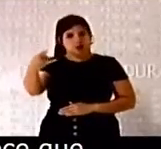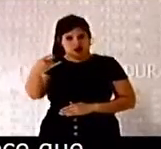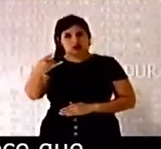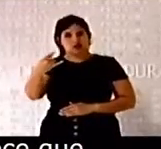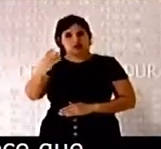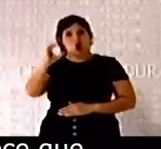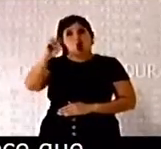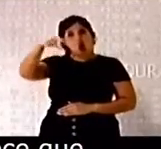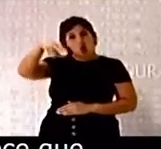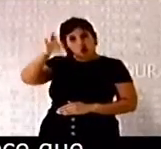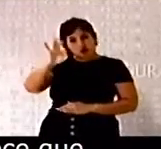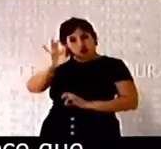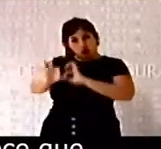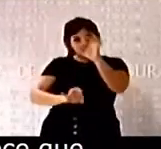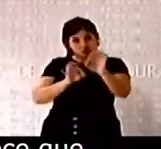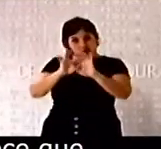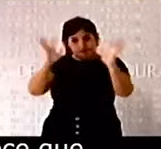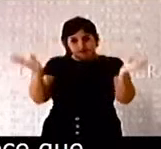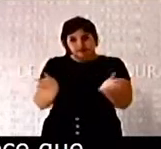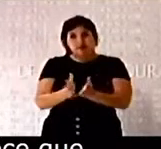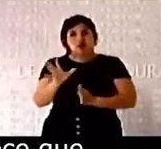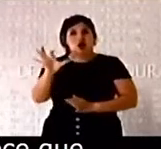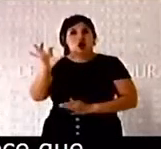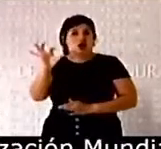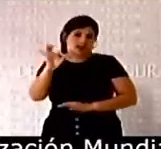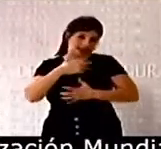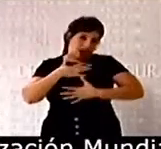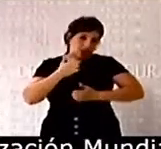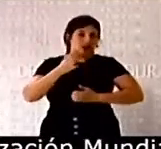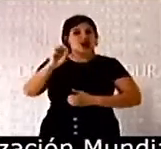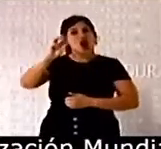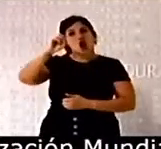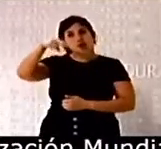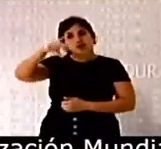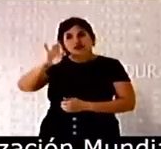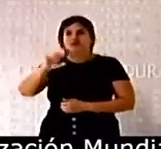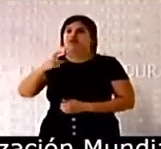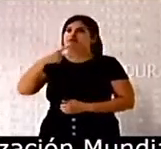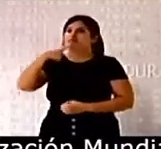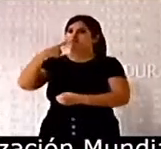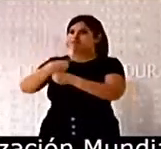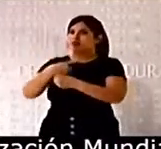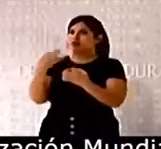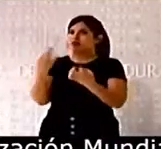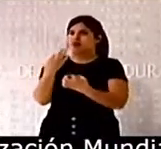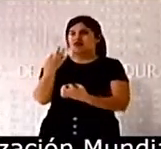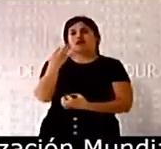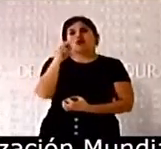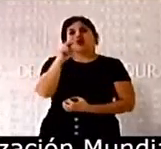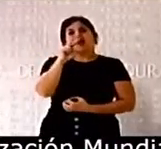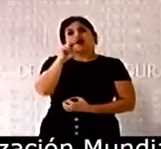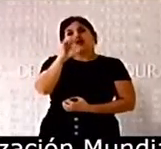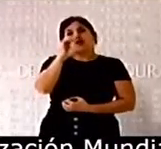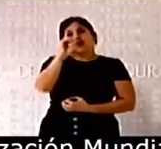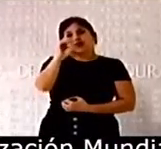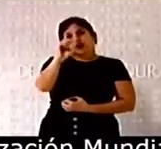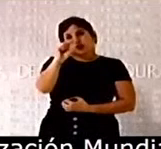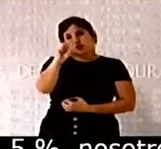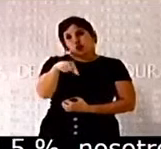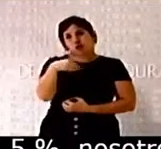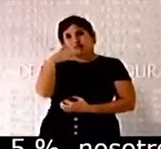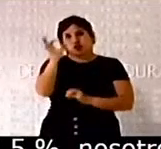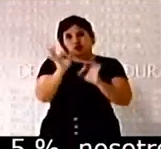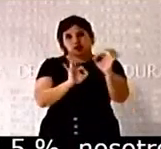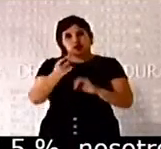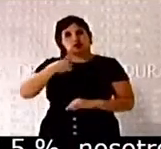OMS siempre recomienda que la positividad esté por debajo del 5%. Nosotros estamos en el 2,5%. Eso habla